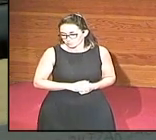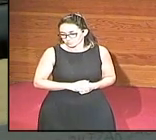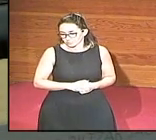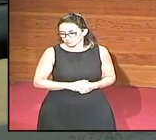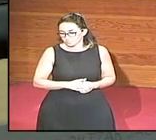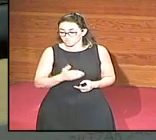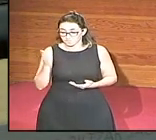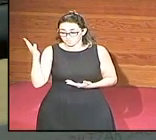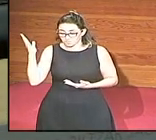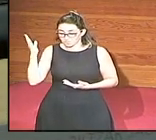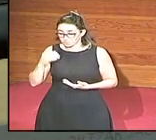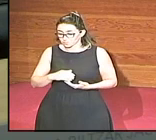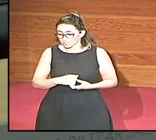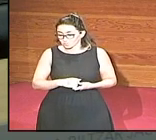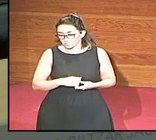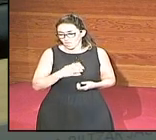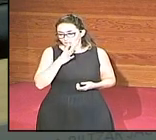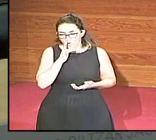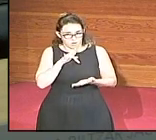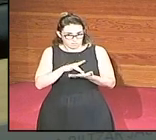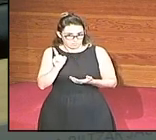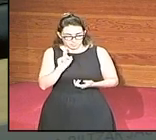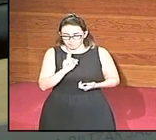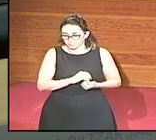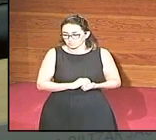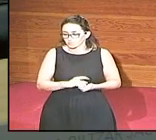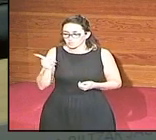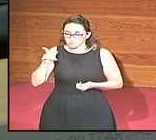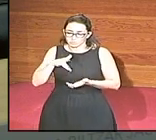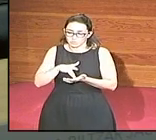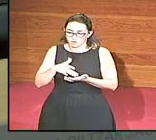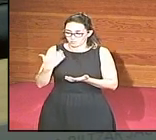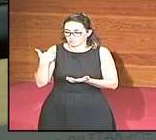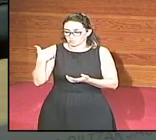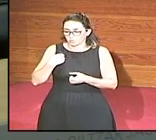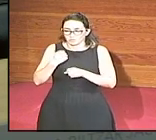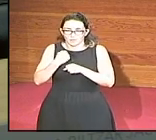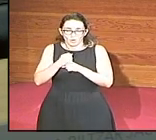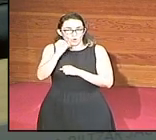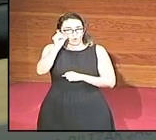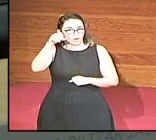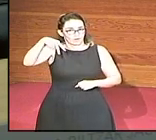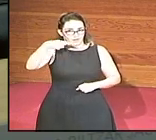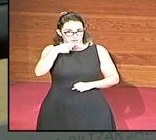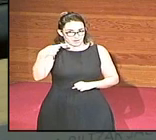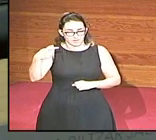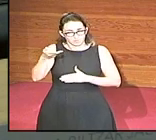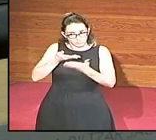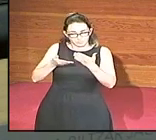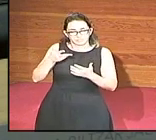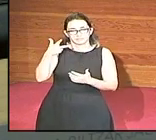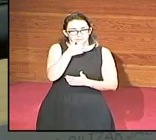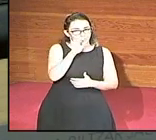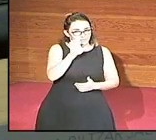Y esto es, ahora ya no sucede, pero esto es un trabajo que hice para una ONG checa